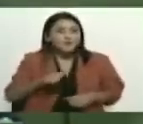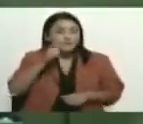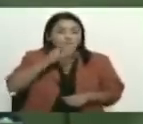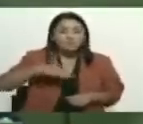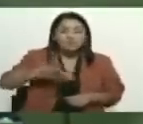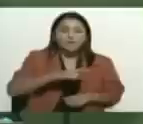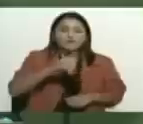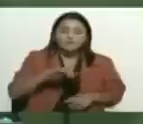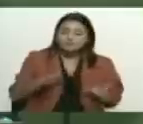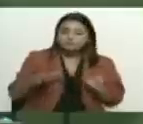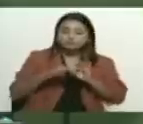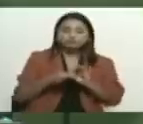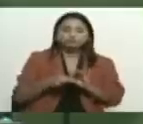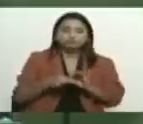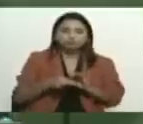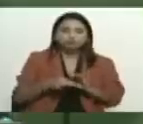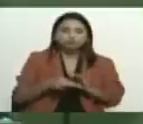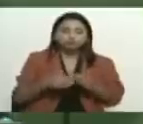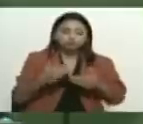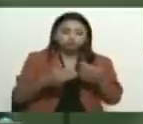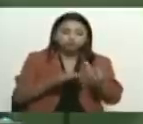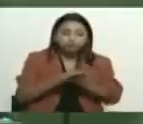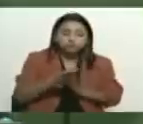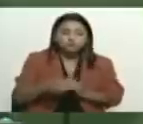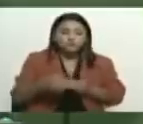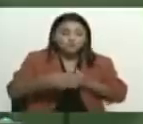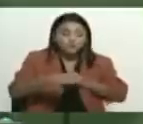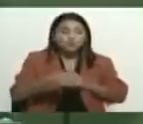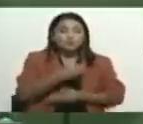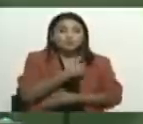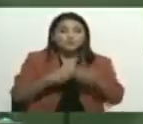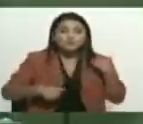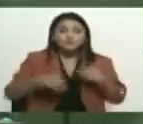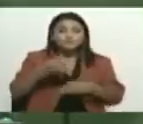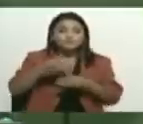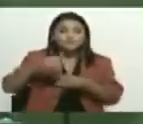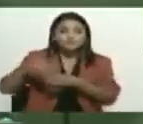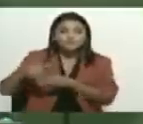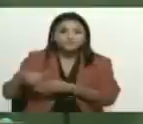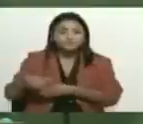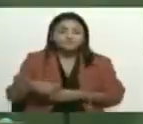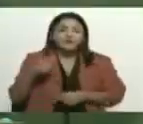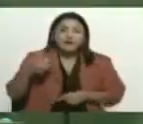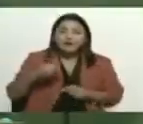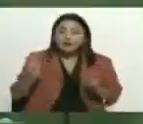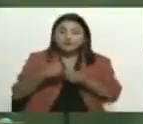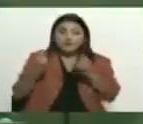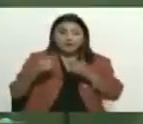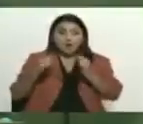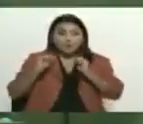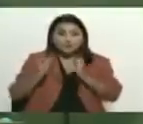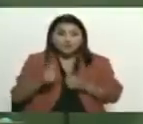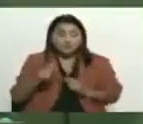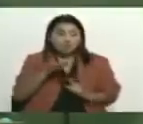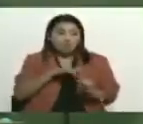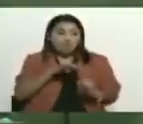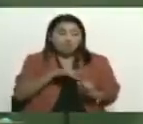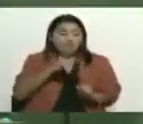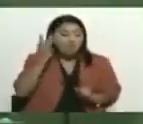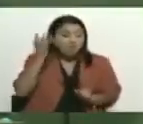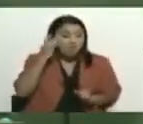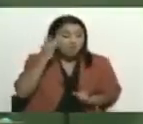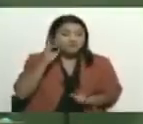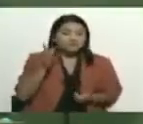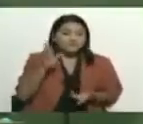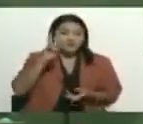sectores del país y enrumbado hacia un nuevo proceso electoral en el cual, a pesar de las campañas que ya han sido lanzadas para desprestigiarlo o